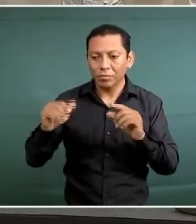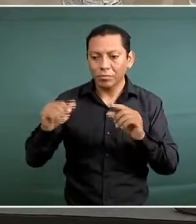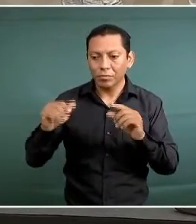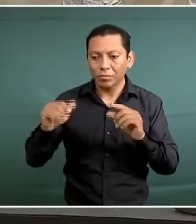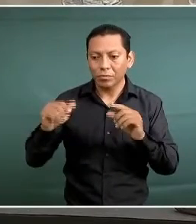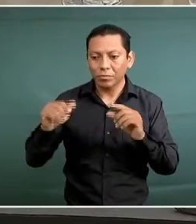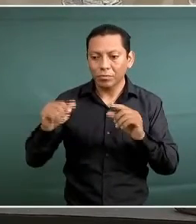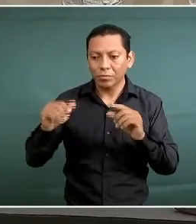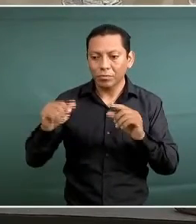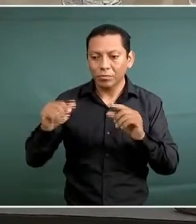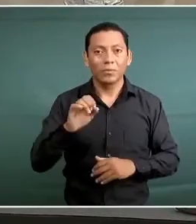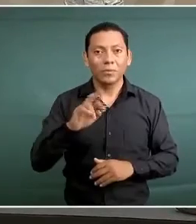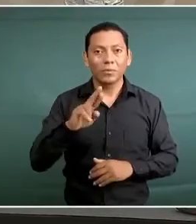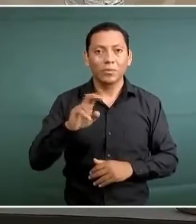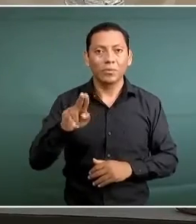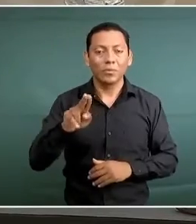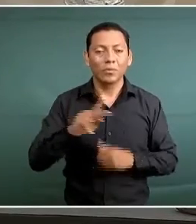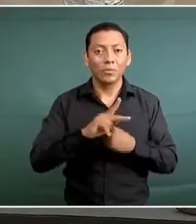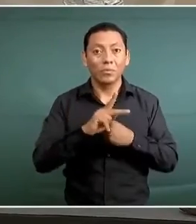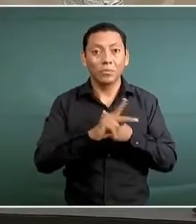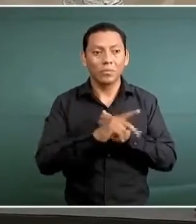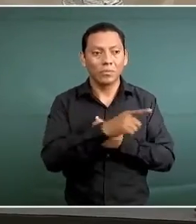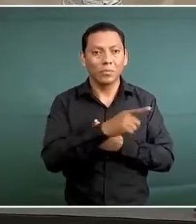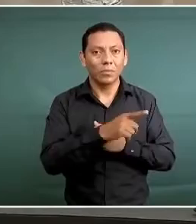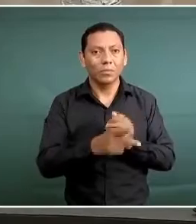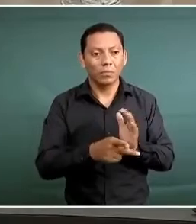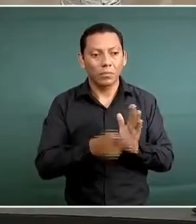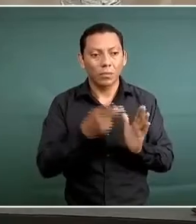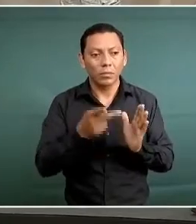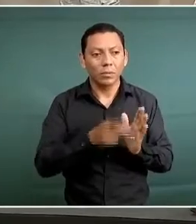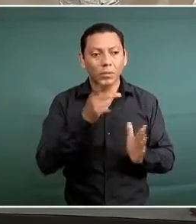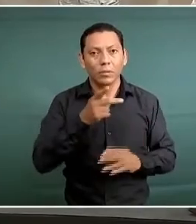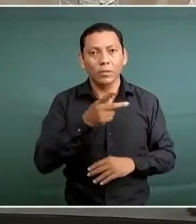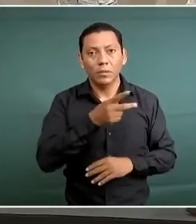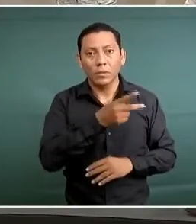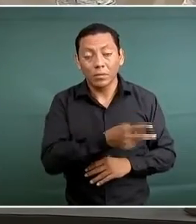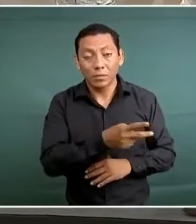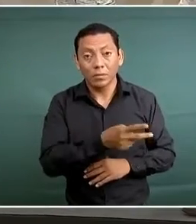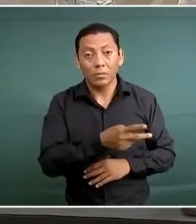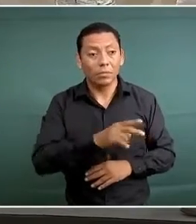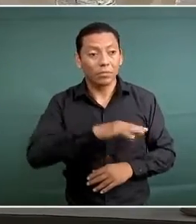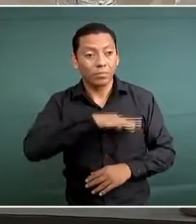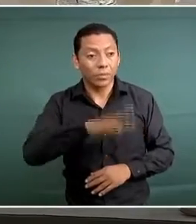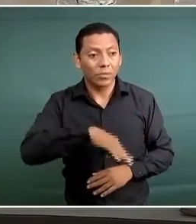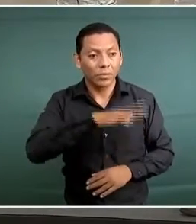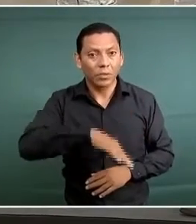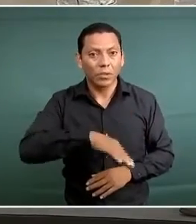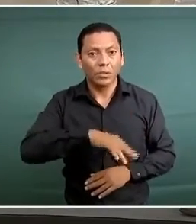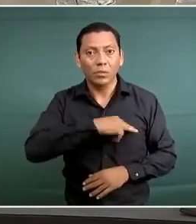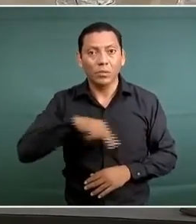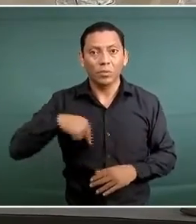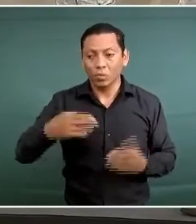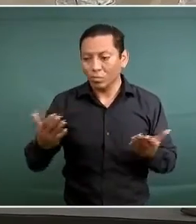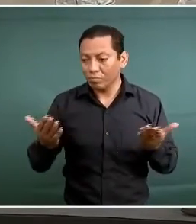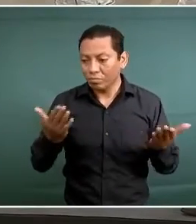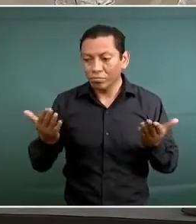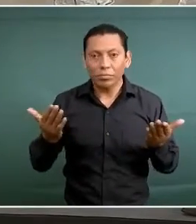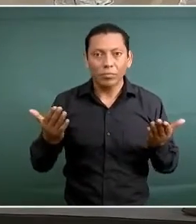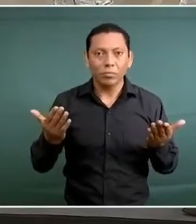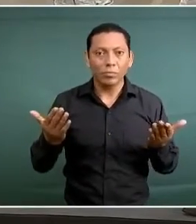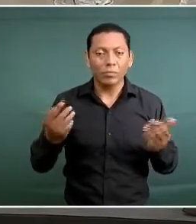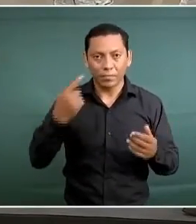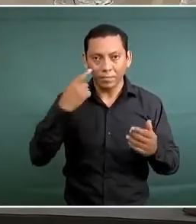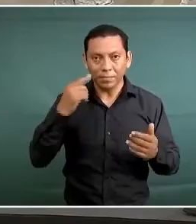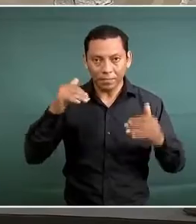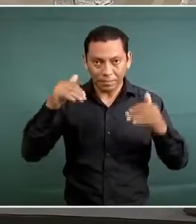Perú dos veces más fallecidos que nosotros si suben